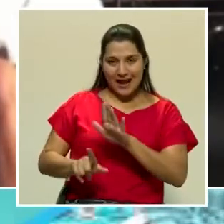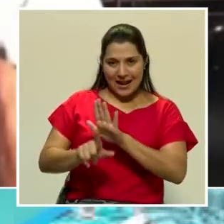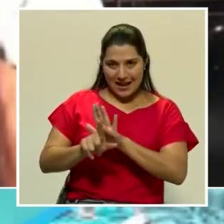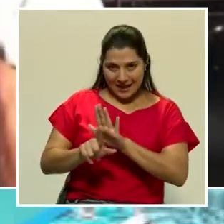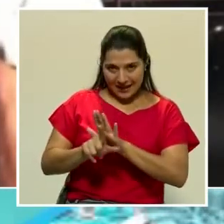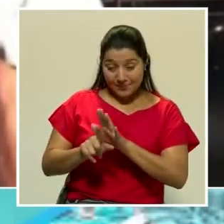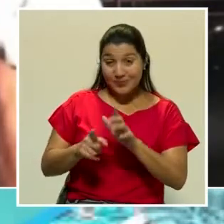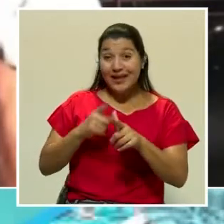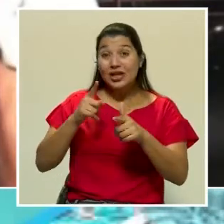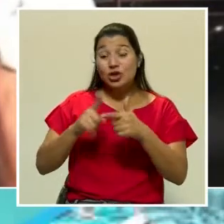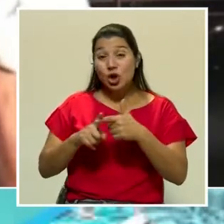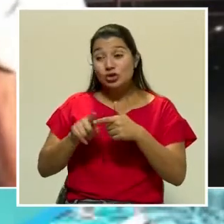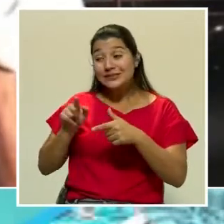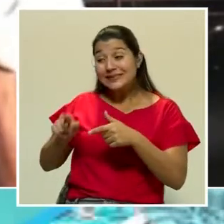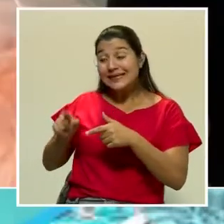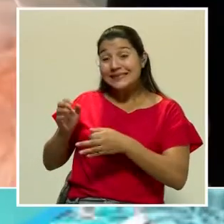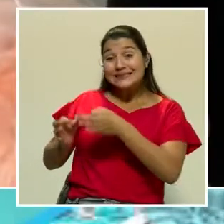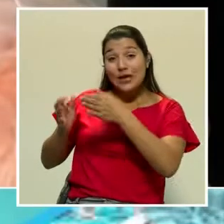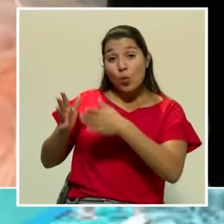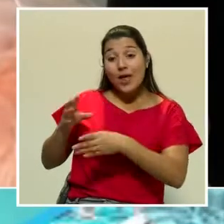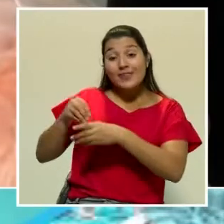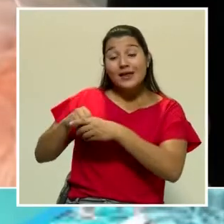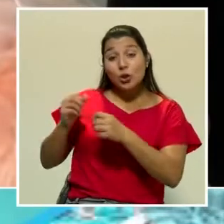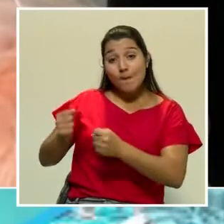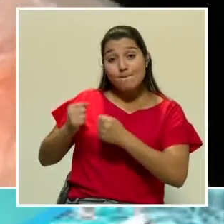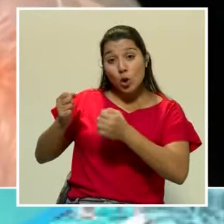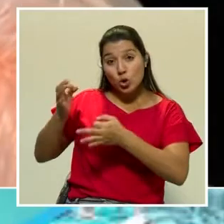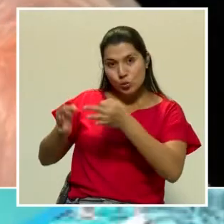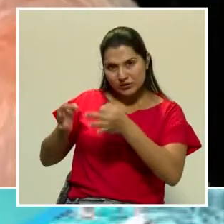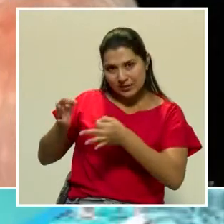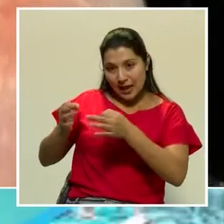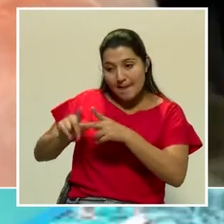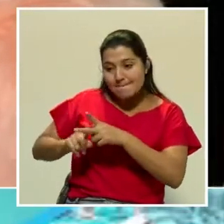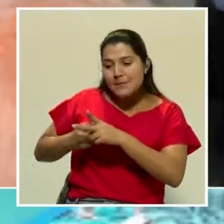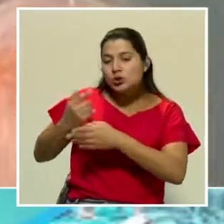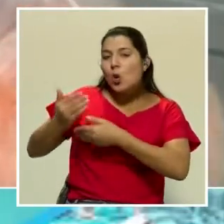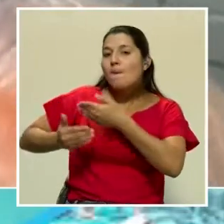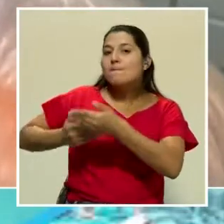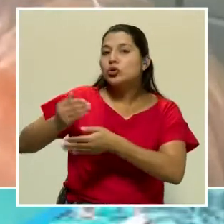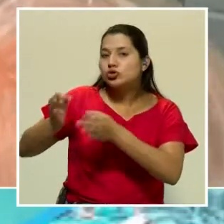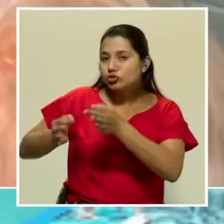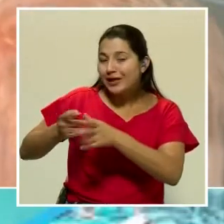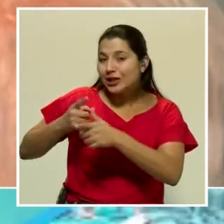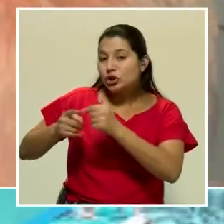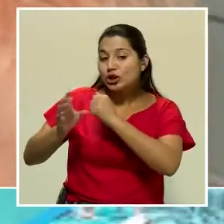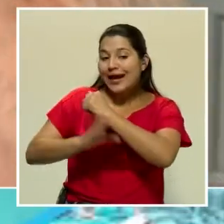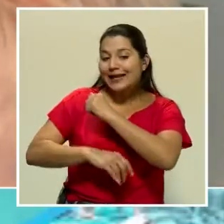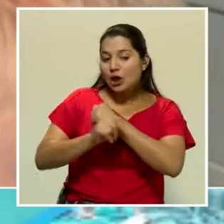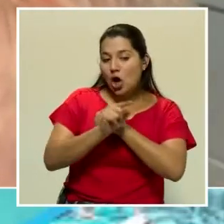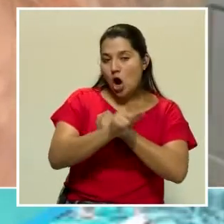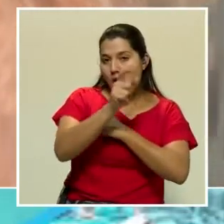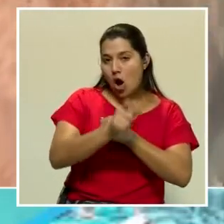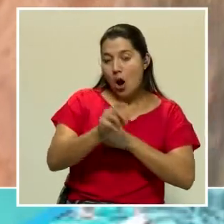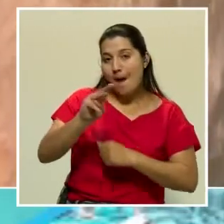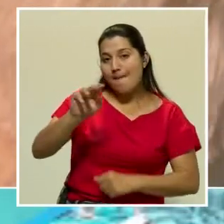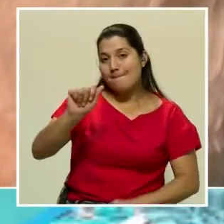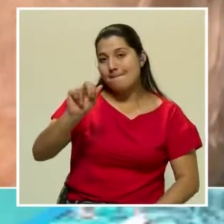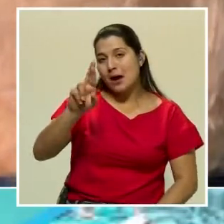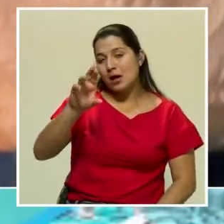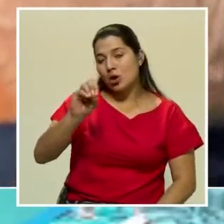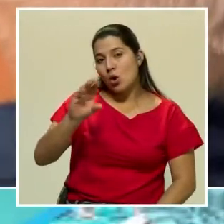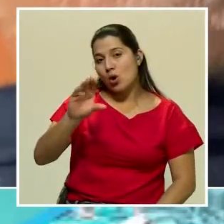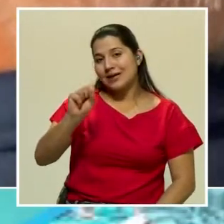juez de la Dirección Notarial del Poder Judicial, realizara todo un proceso judicial y sancionara a Marco Castillo, quien es